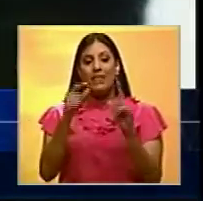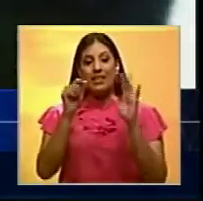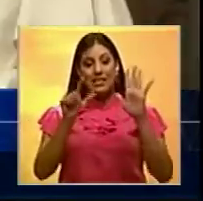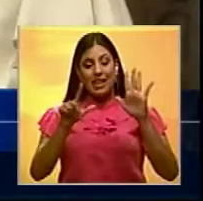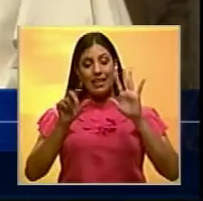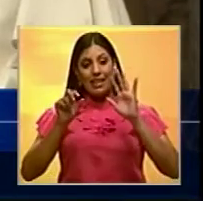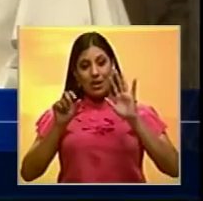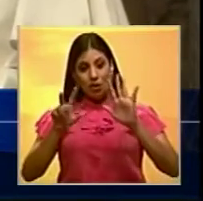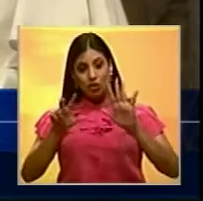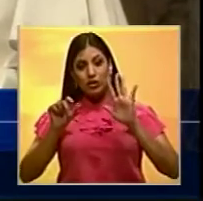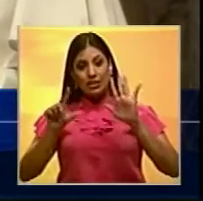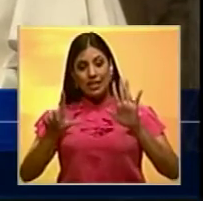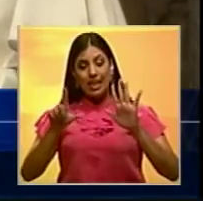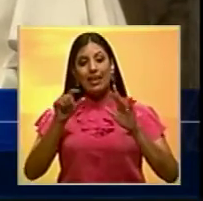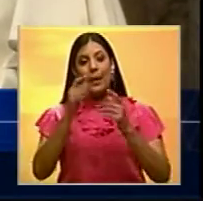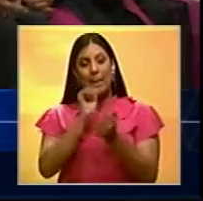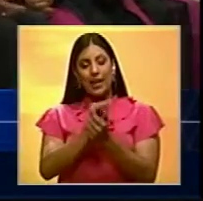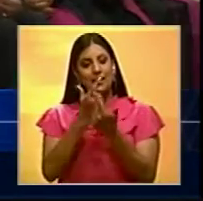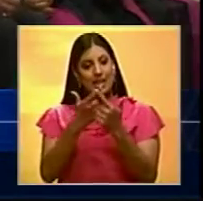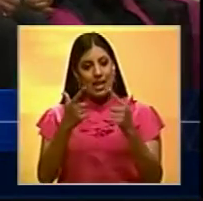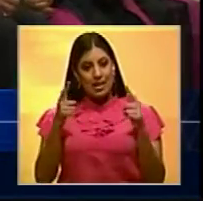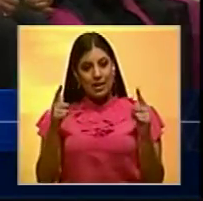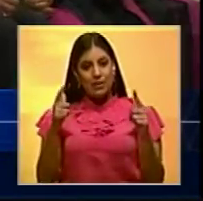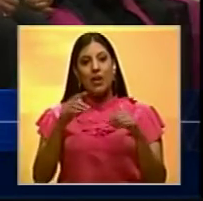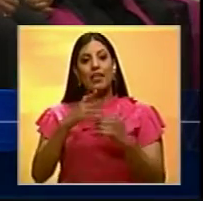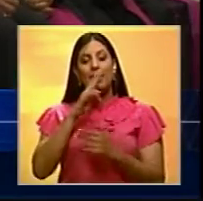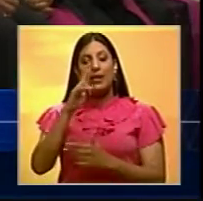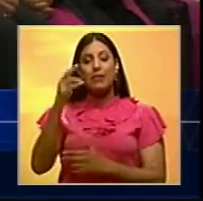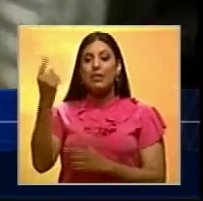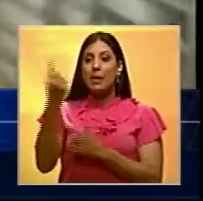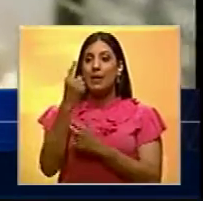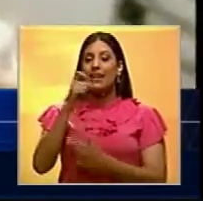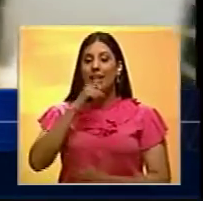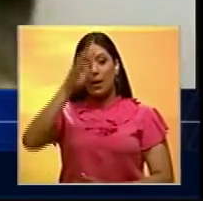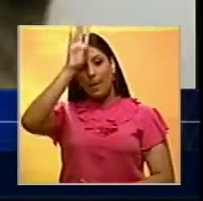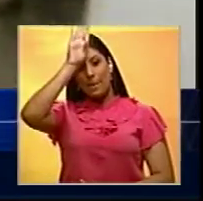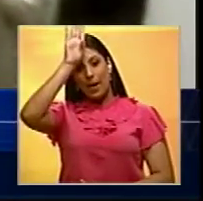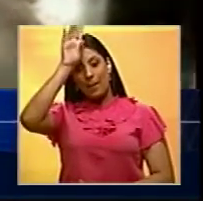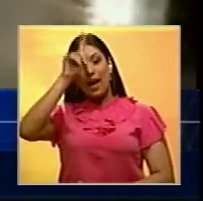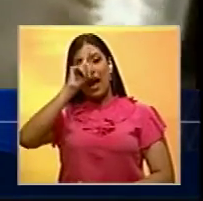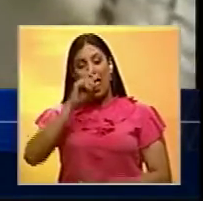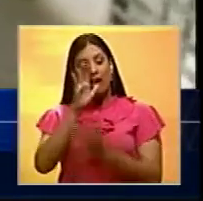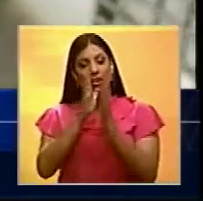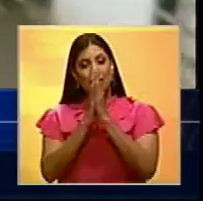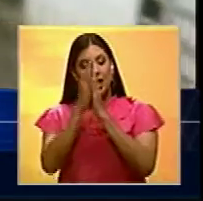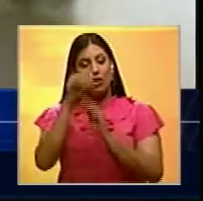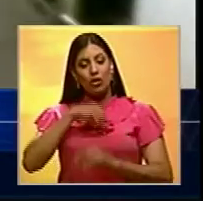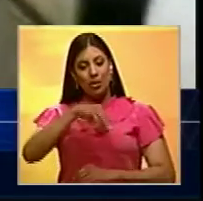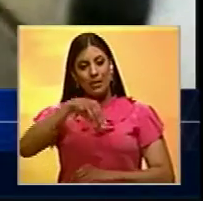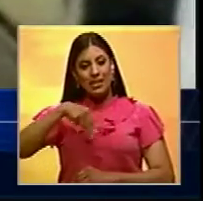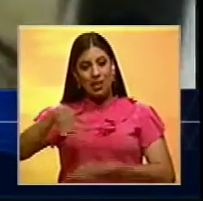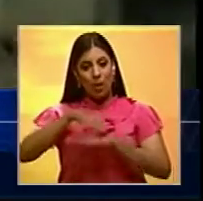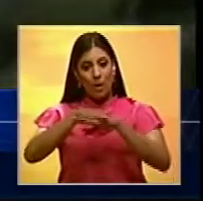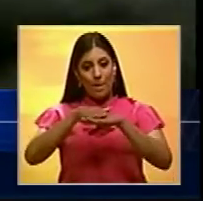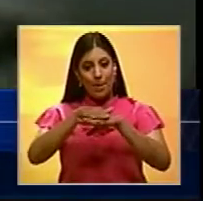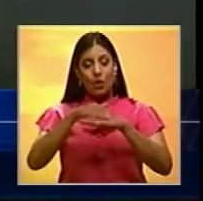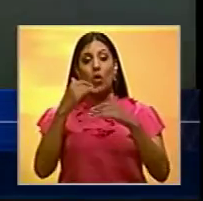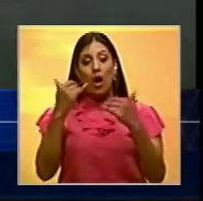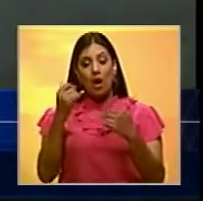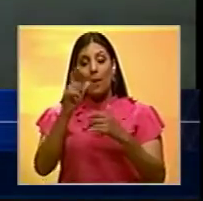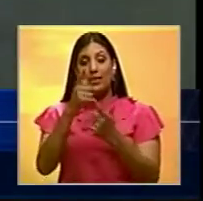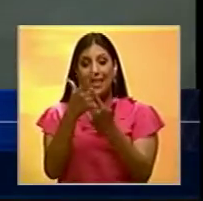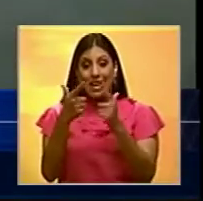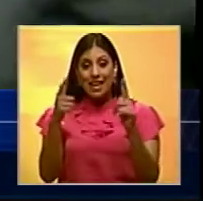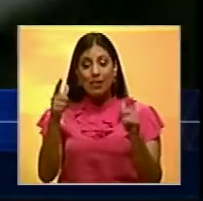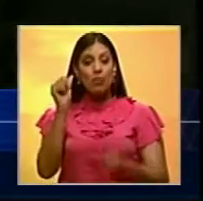787 presos por razones humanitarias en respuesta al llamado del Papa Francisco por el Año Santo de la Misericordia. Entre los absueltos